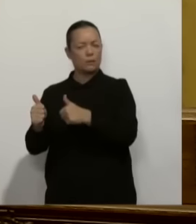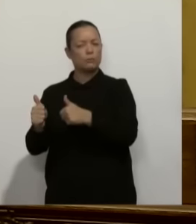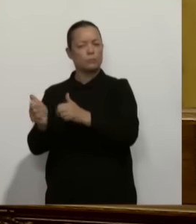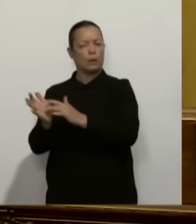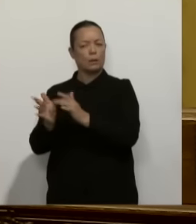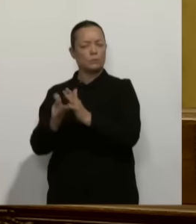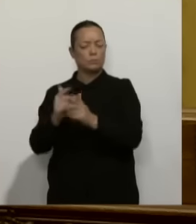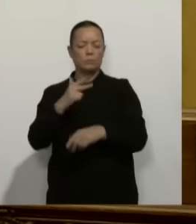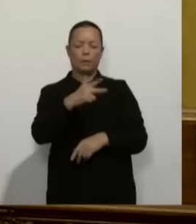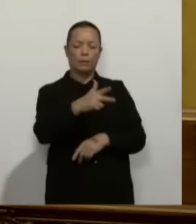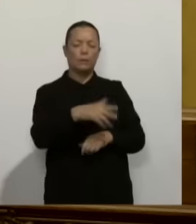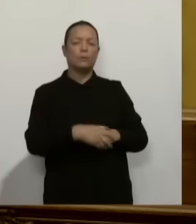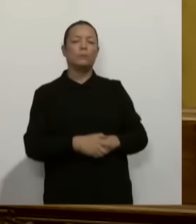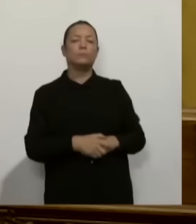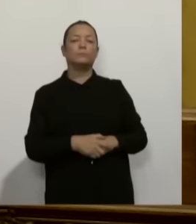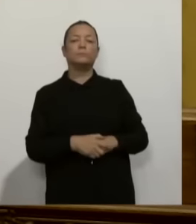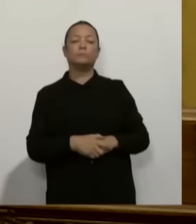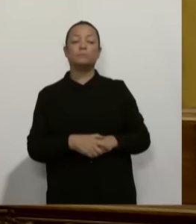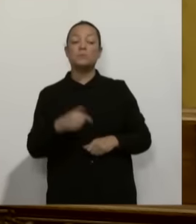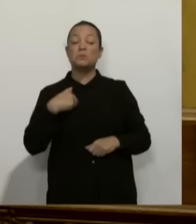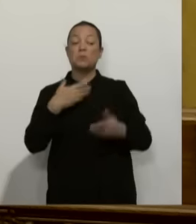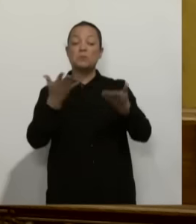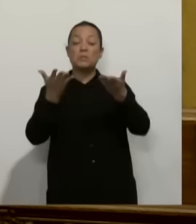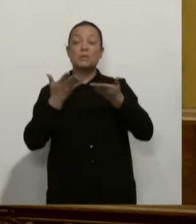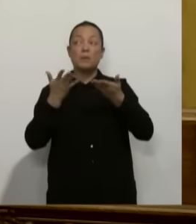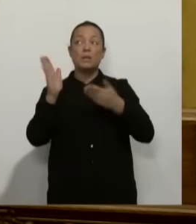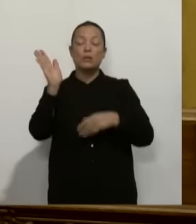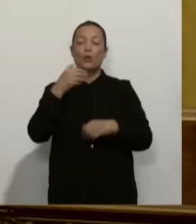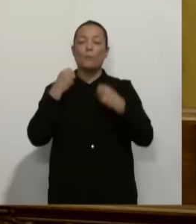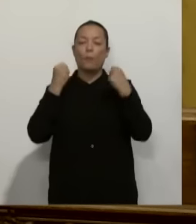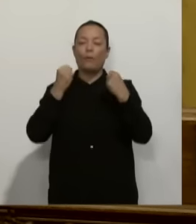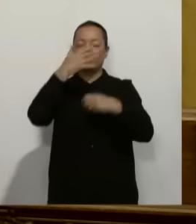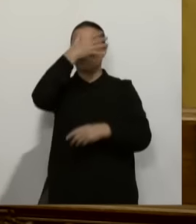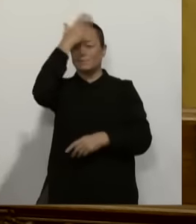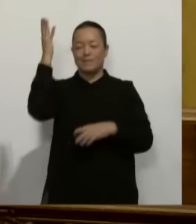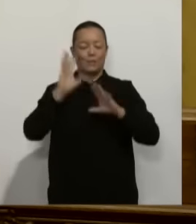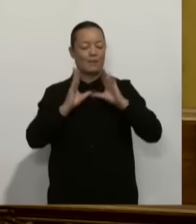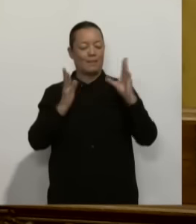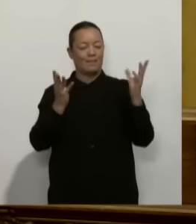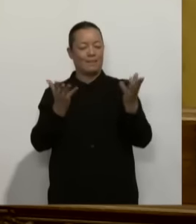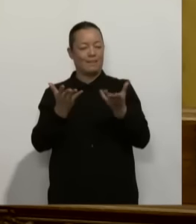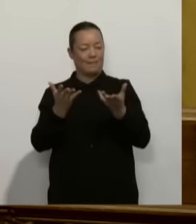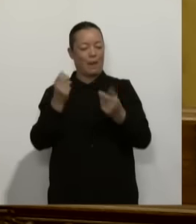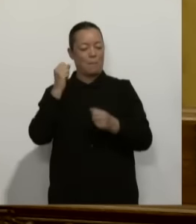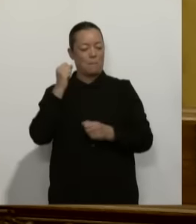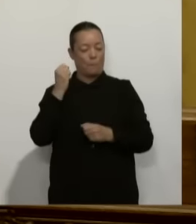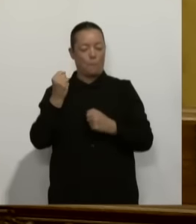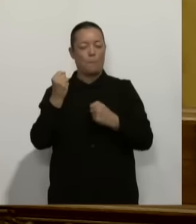Acercándose, Jesús les dijo: «Yo he recibido todo poder en el cielo y en la